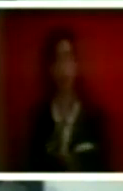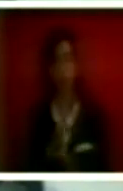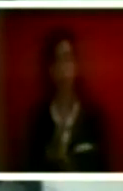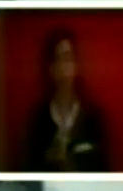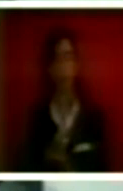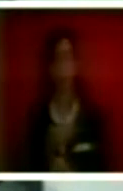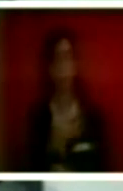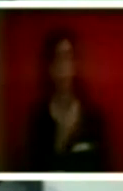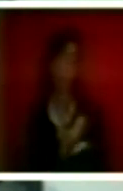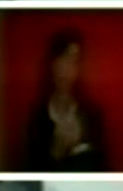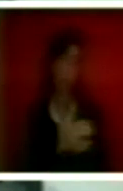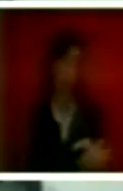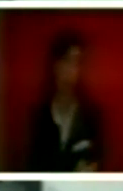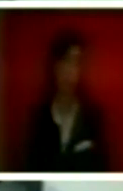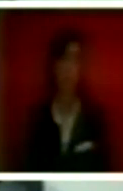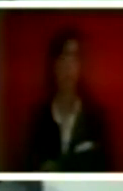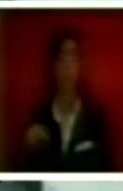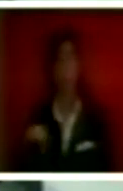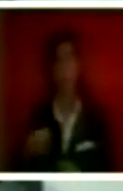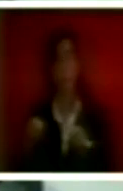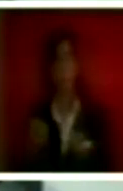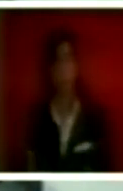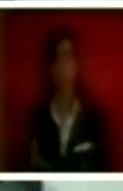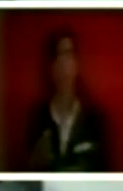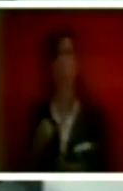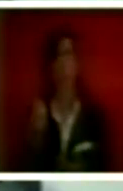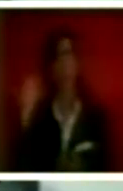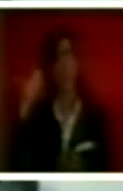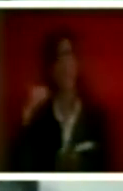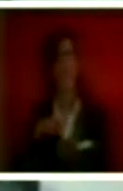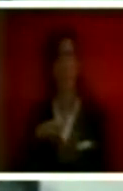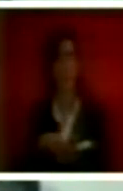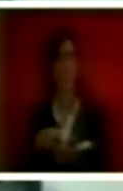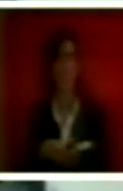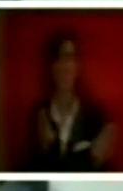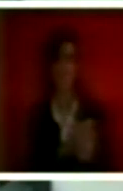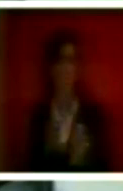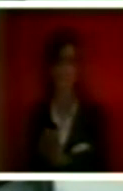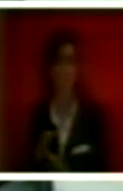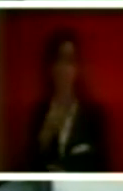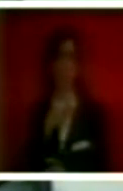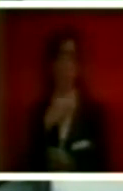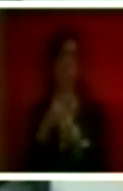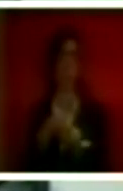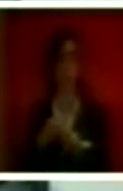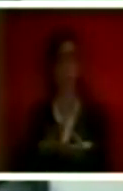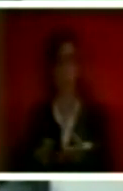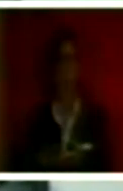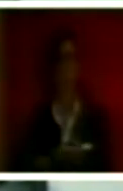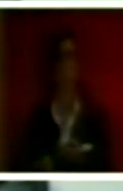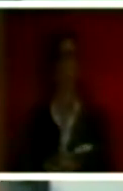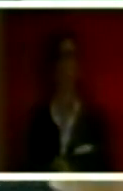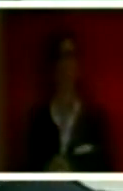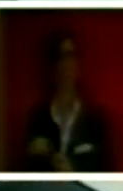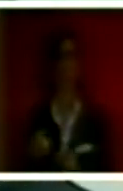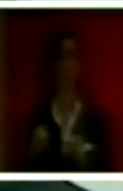El Tucumán, con sus aparatos productivos paralizados y agobiados por sus deudas. Por el